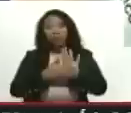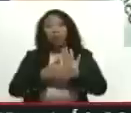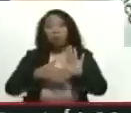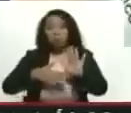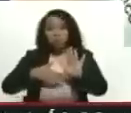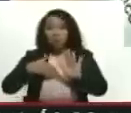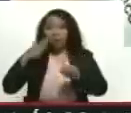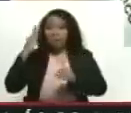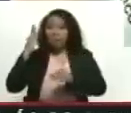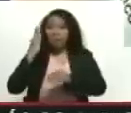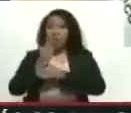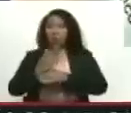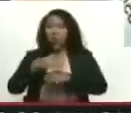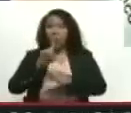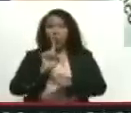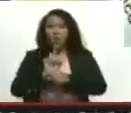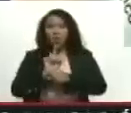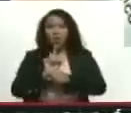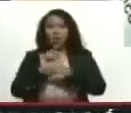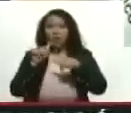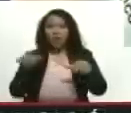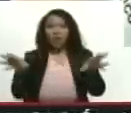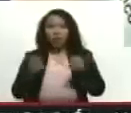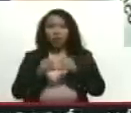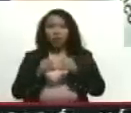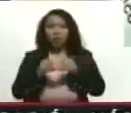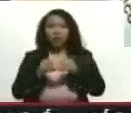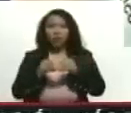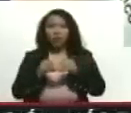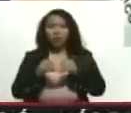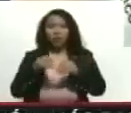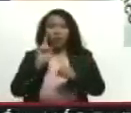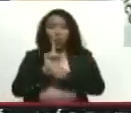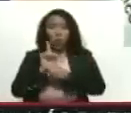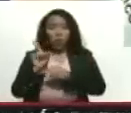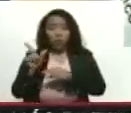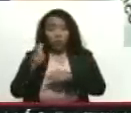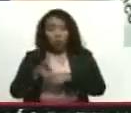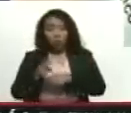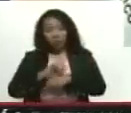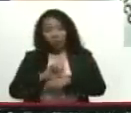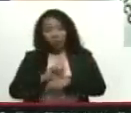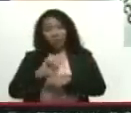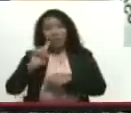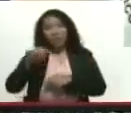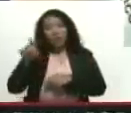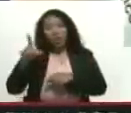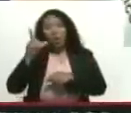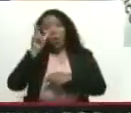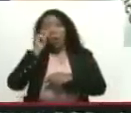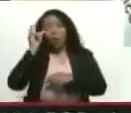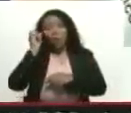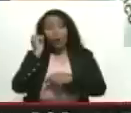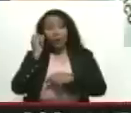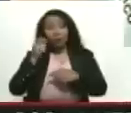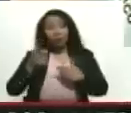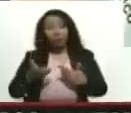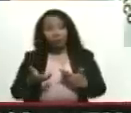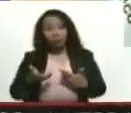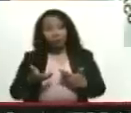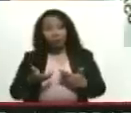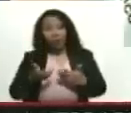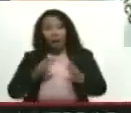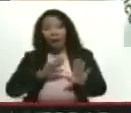no solo, y esta es la conclusión, no solo esta persona, sino los hombres y mujeres que